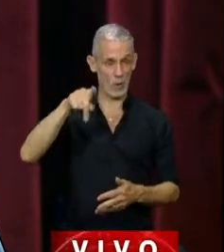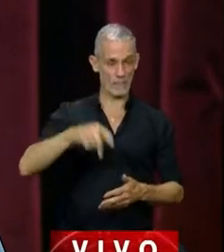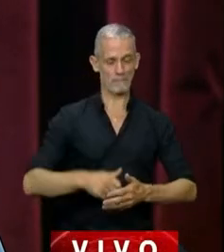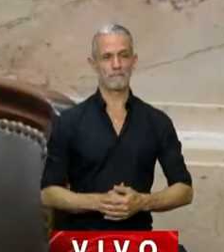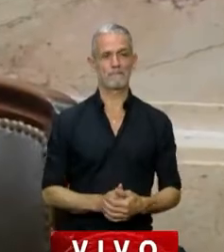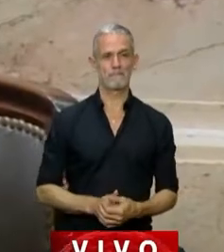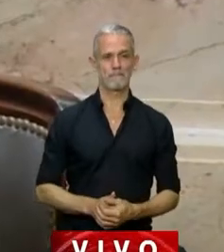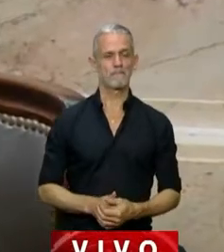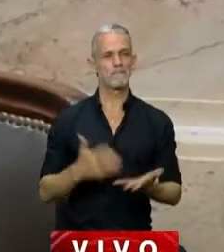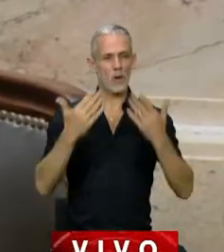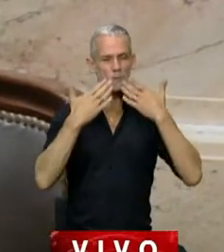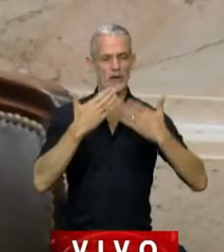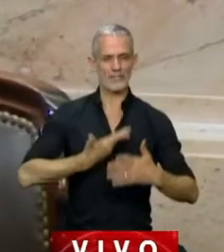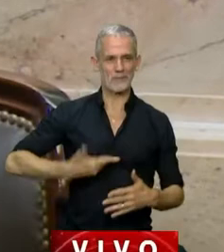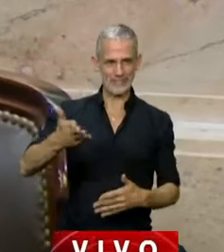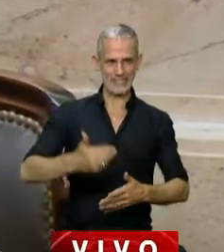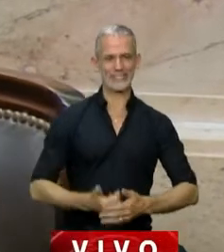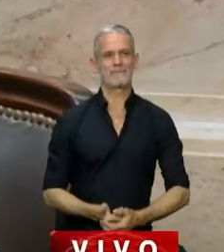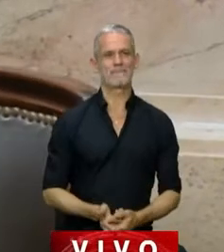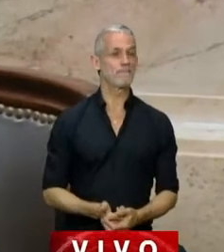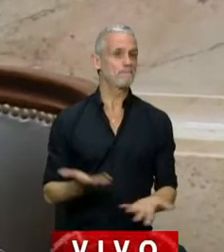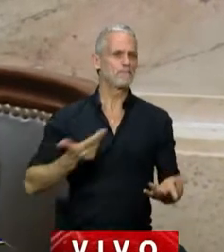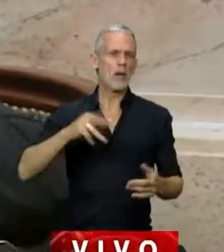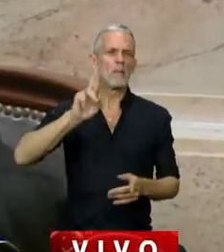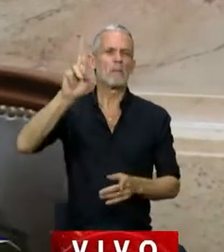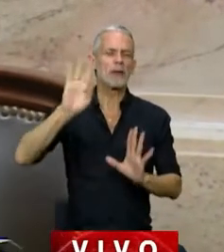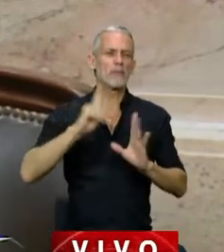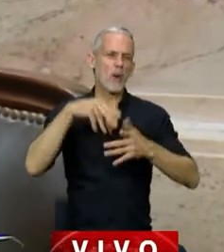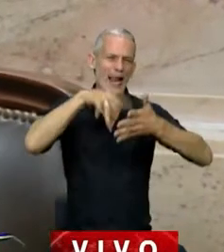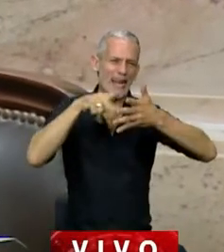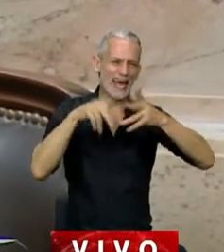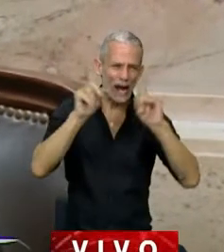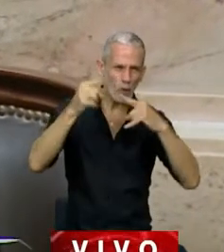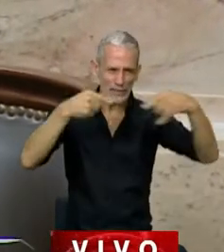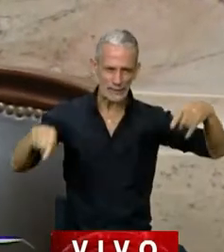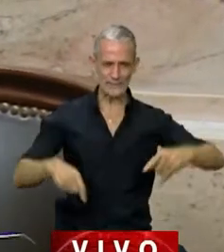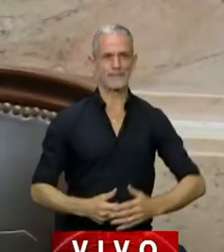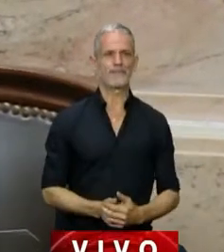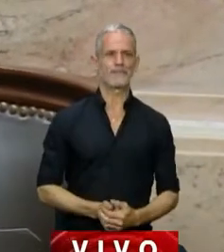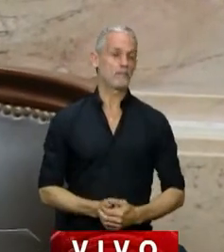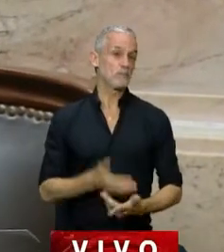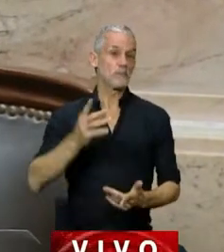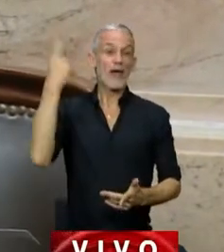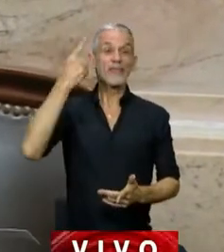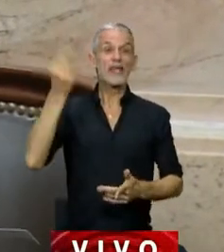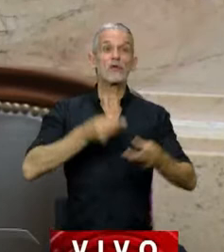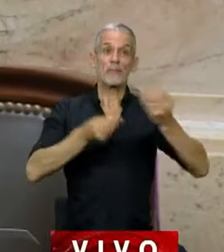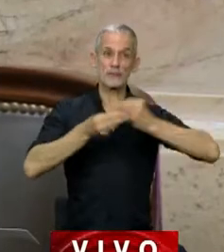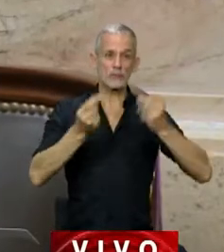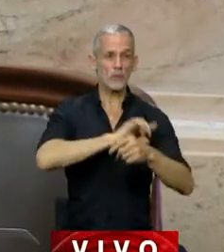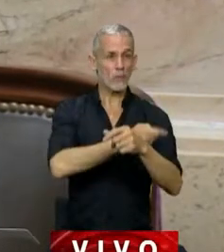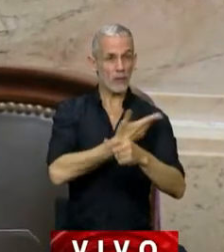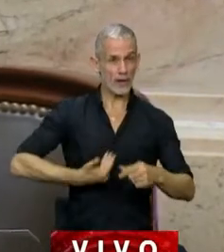palabra. Muchas gracias, señor presidente. Pido autorización para leer algunos datos. El director de presupuesto del